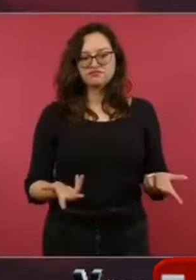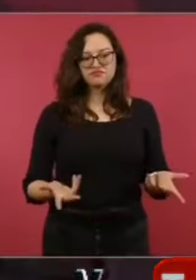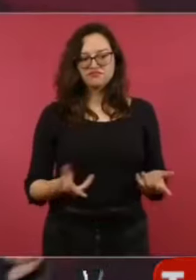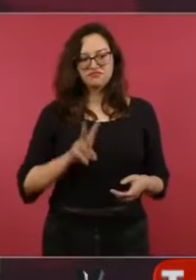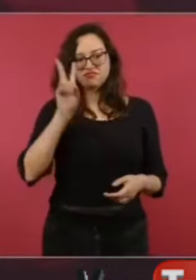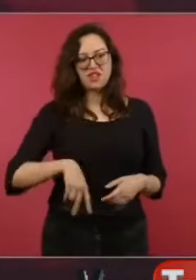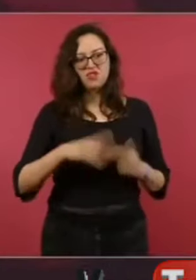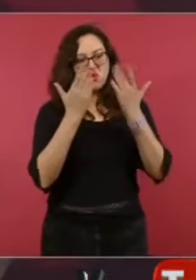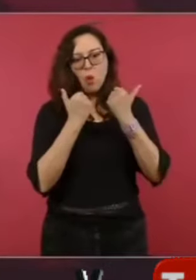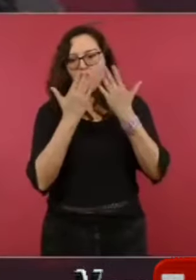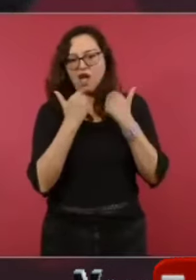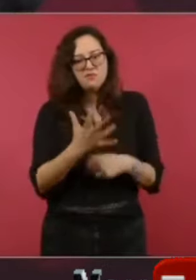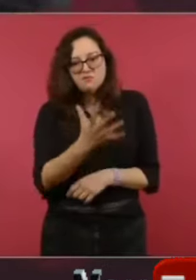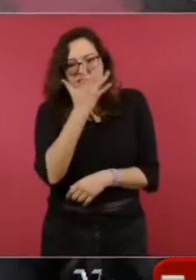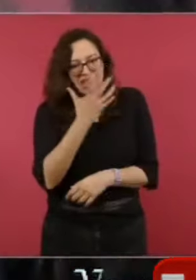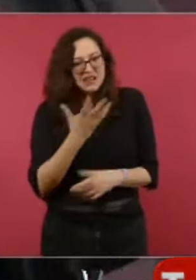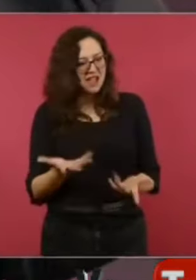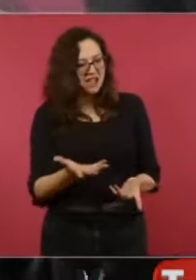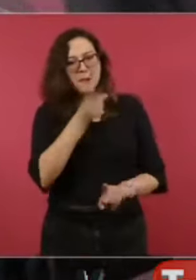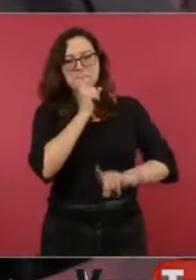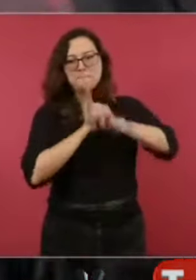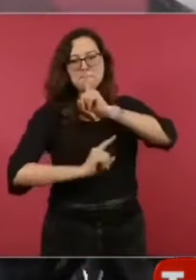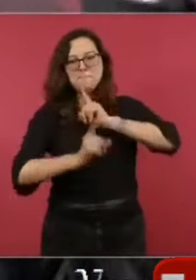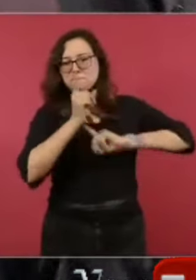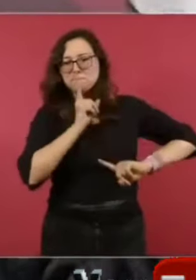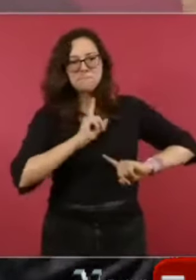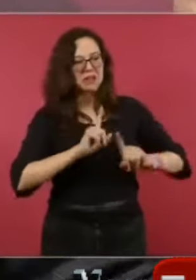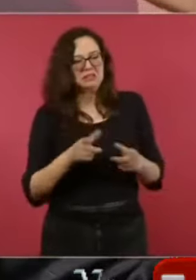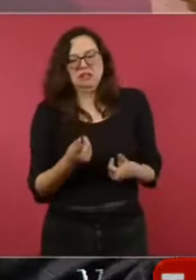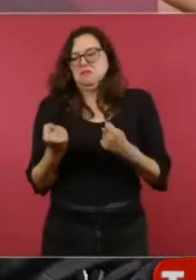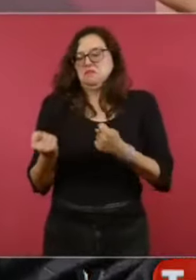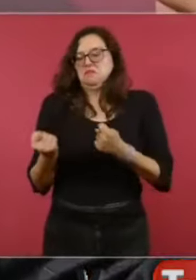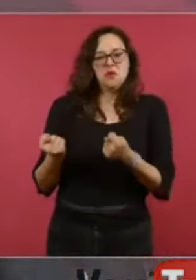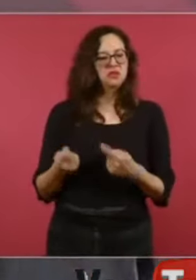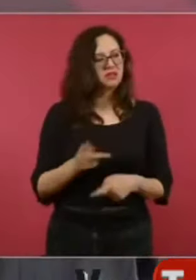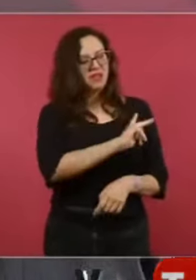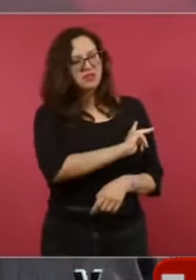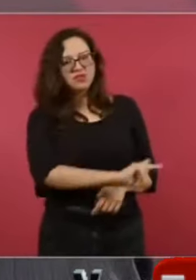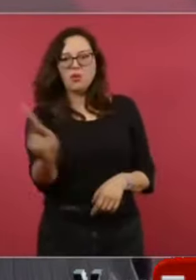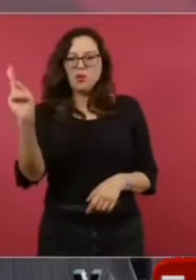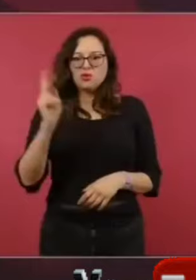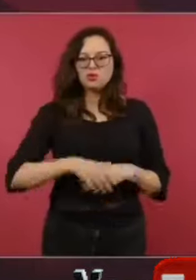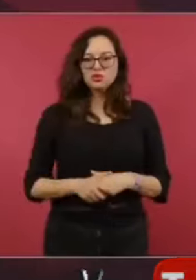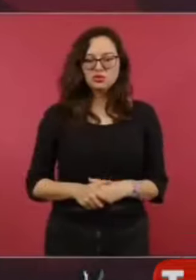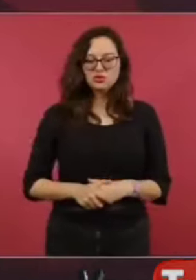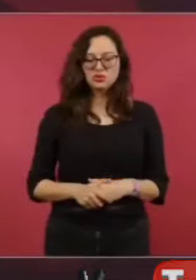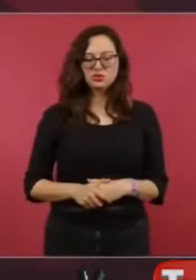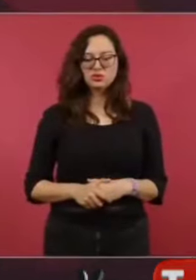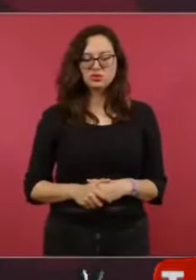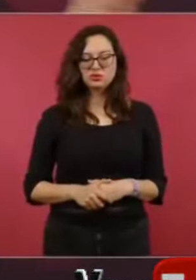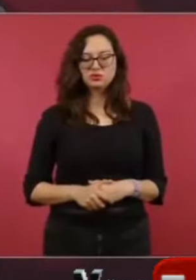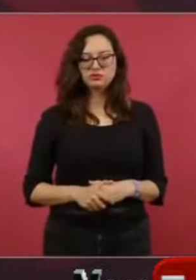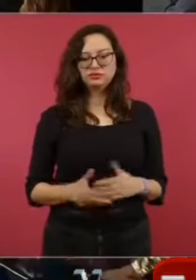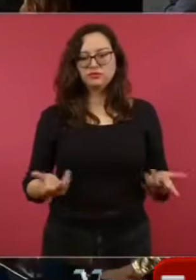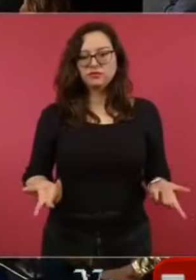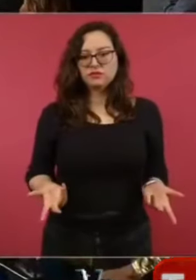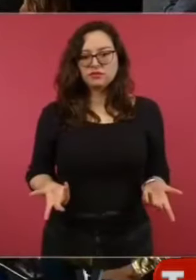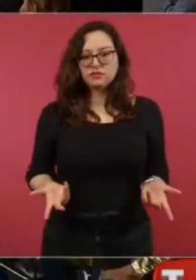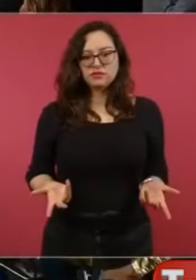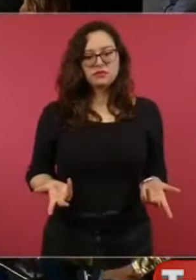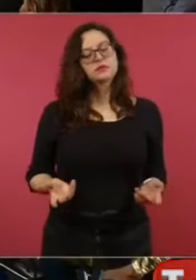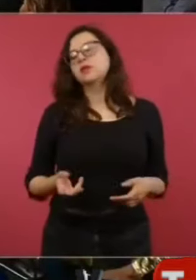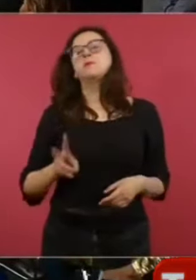cínica, una mentira colectiva. Estaba yo viendo, con todo respeto, no